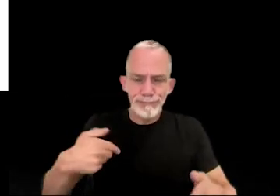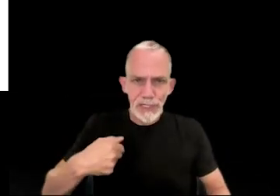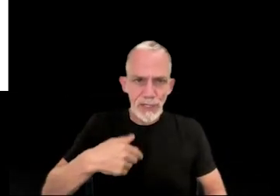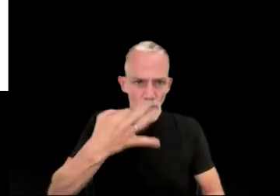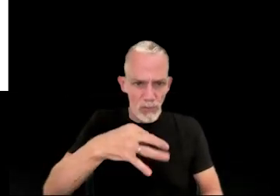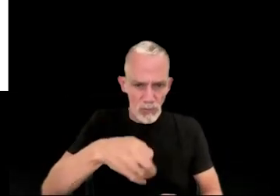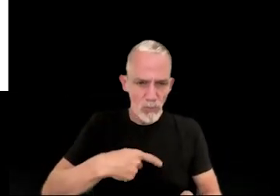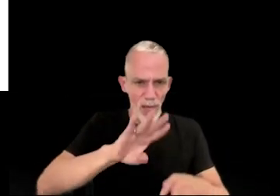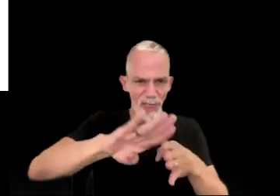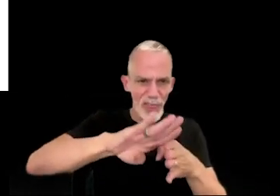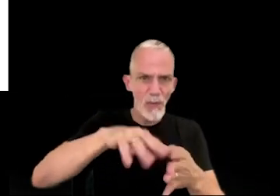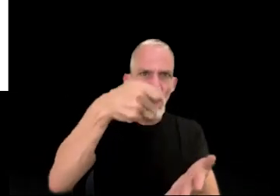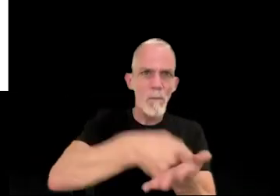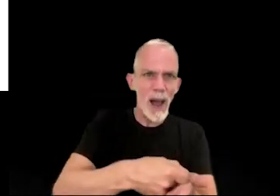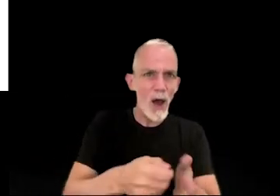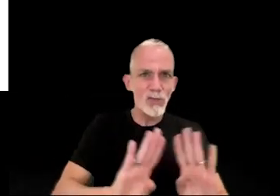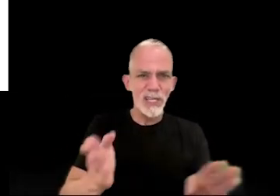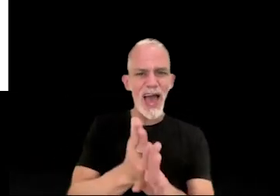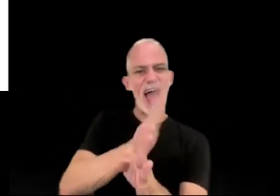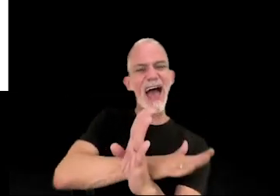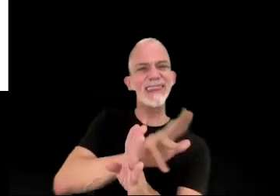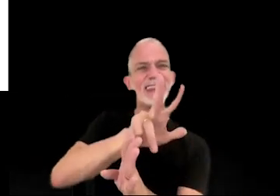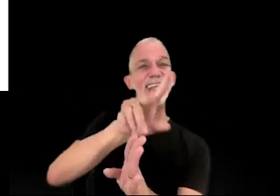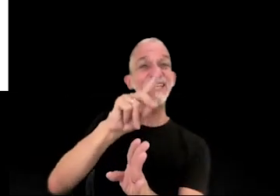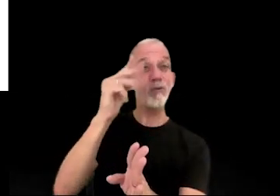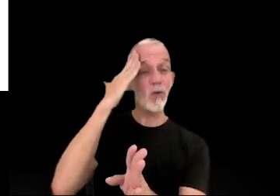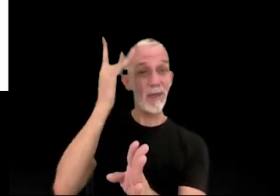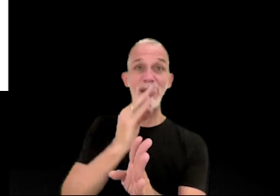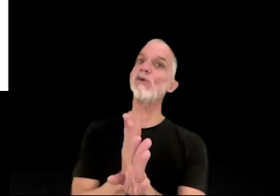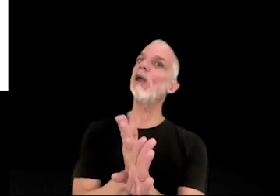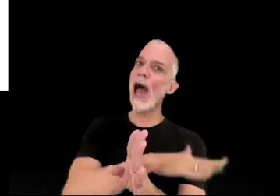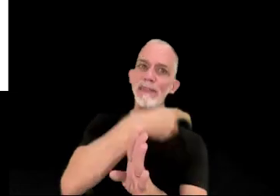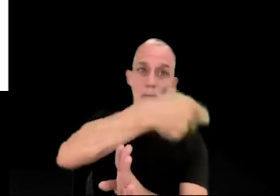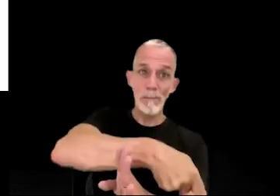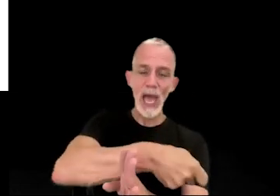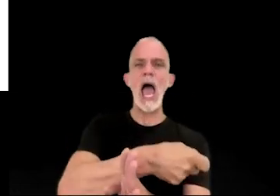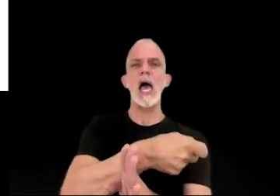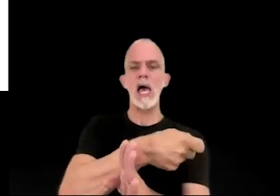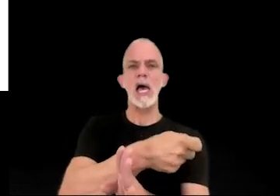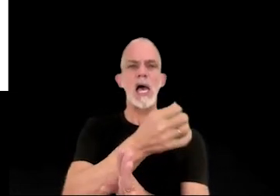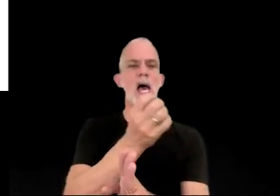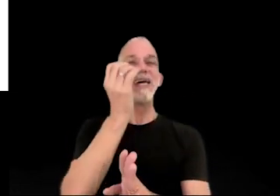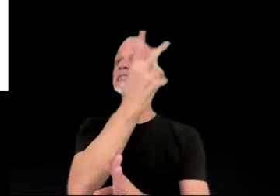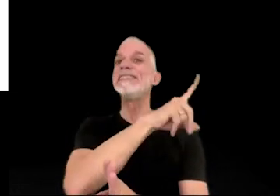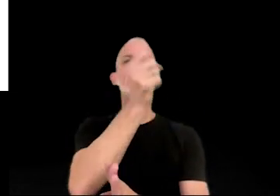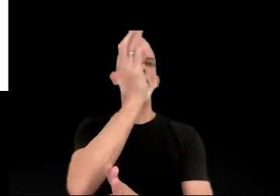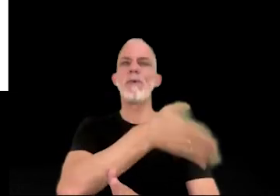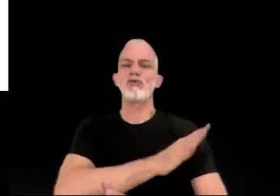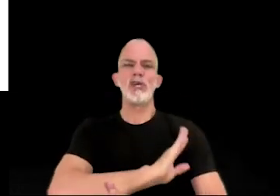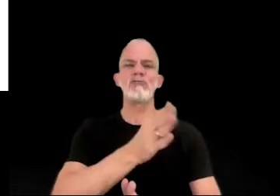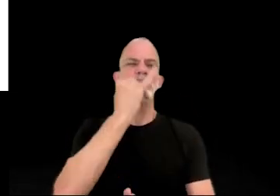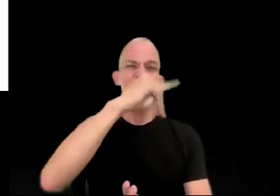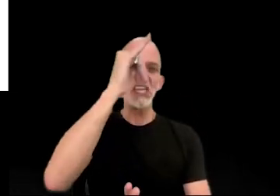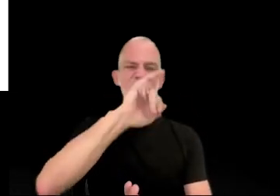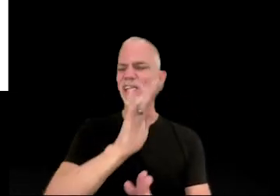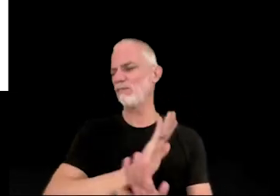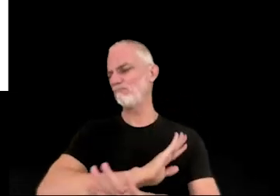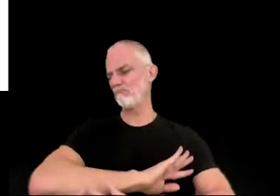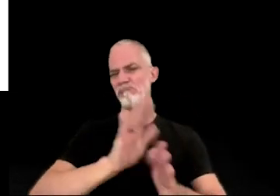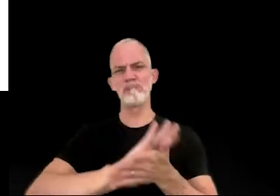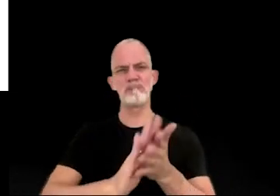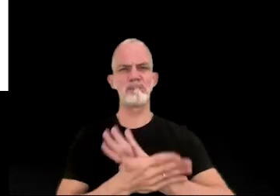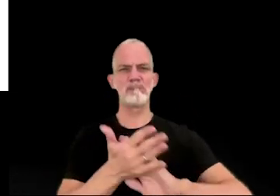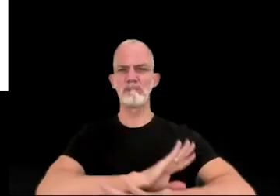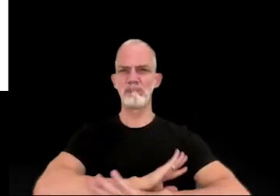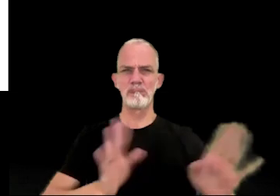obligaciones antes del 31 de marzo van a tener una condonación del 100% de los intereses resarcitorios o punitorios